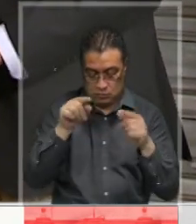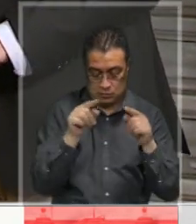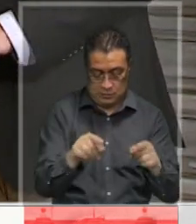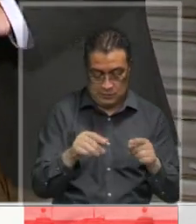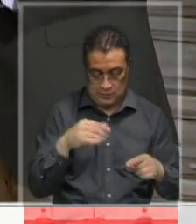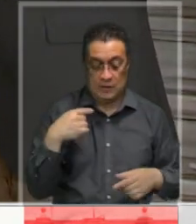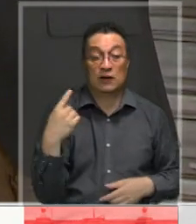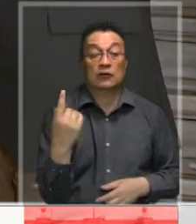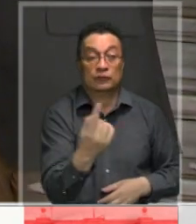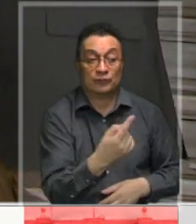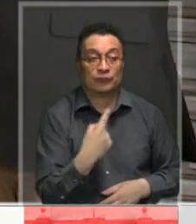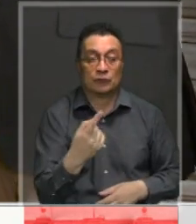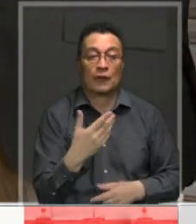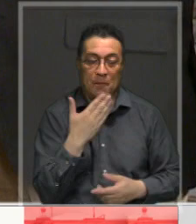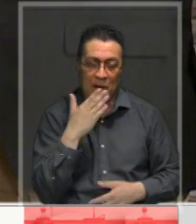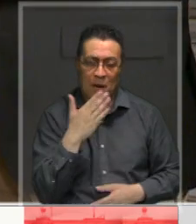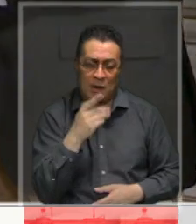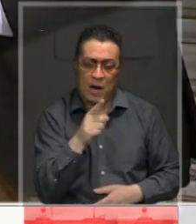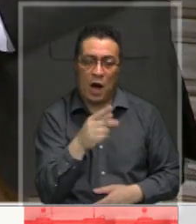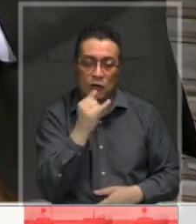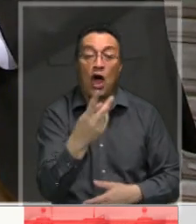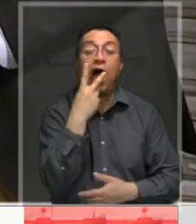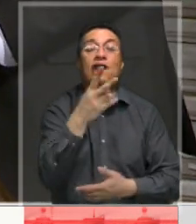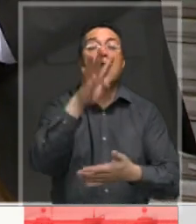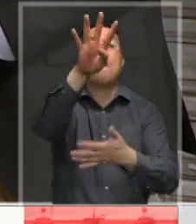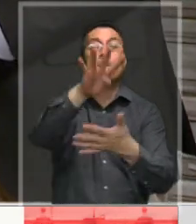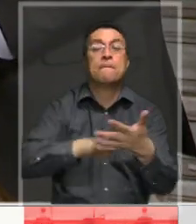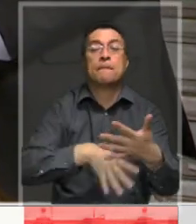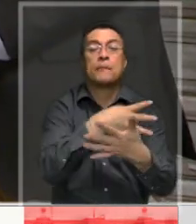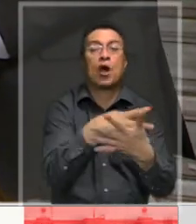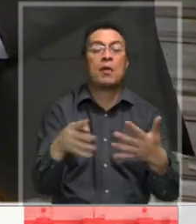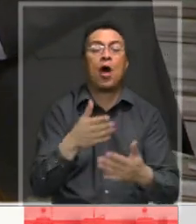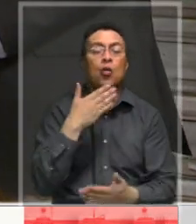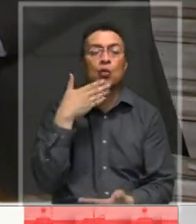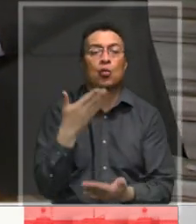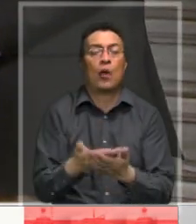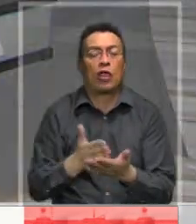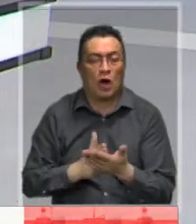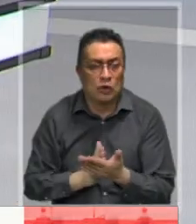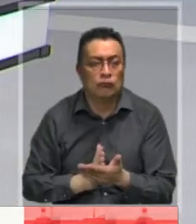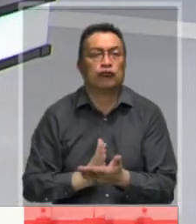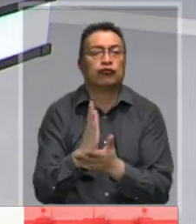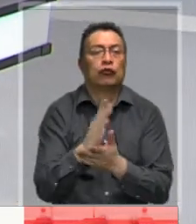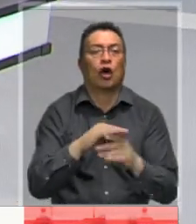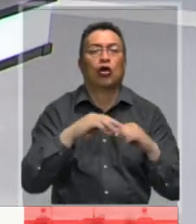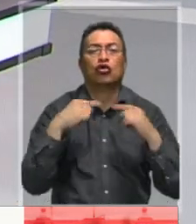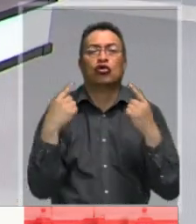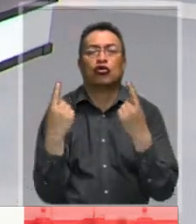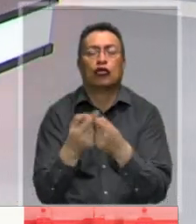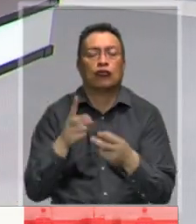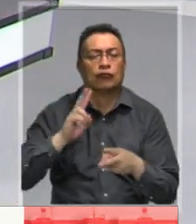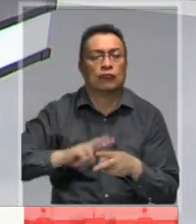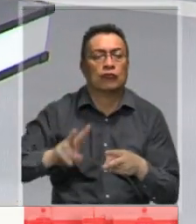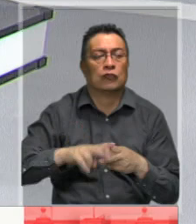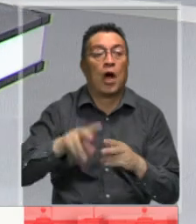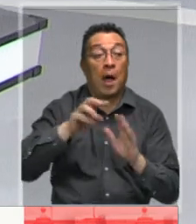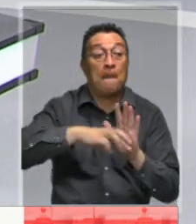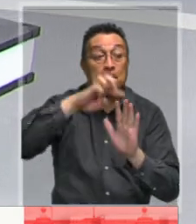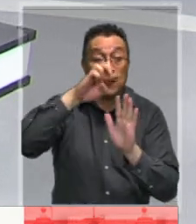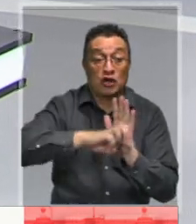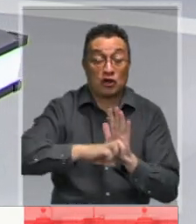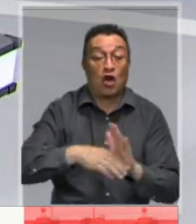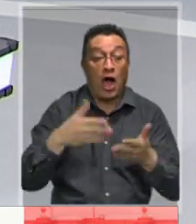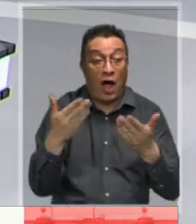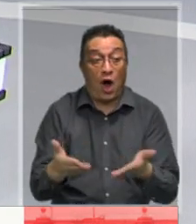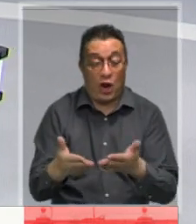encuesta, pedía expertos. ¿Les parece que veamos el cronograma para ver cuándo comienza a tejerse todo esto? Ahora el proyecto, este proyecto tiene que